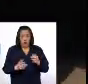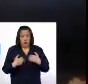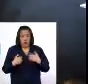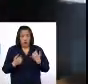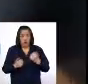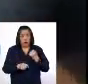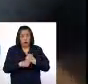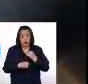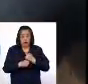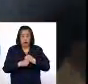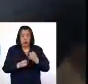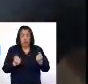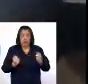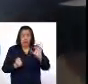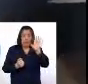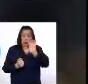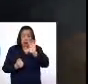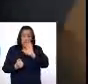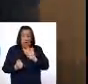estaba limpiando vidrio solamente.